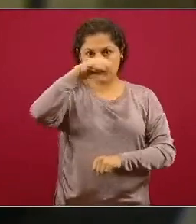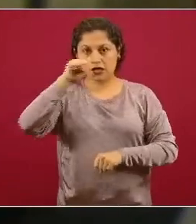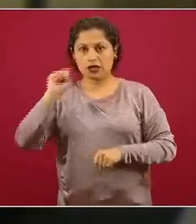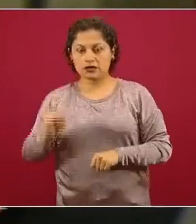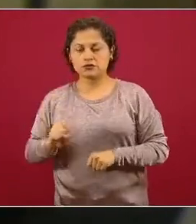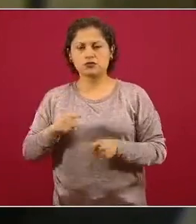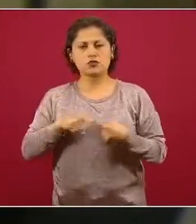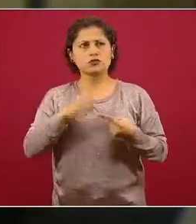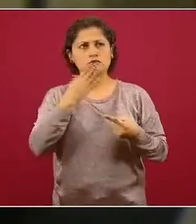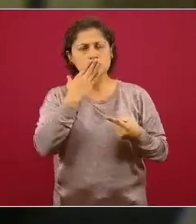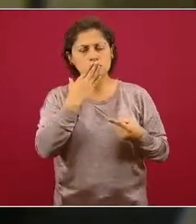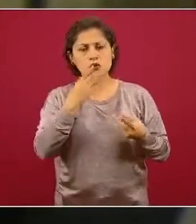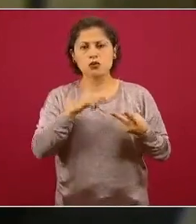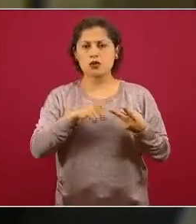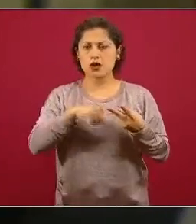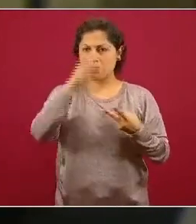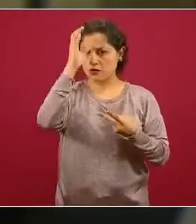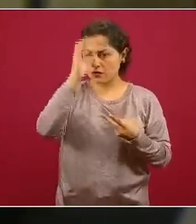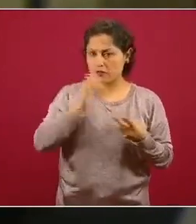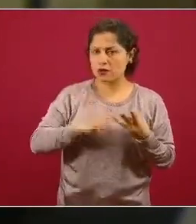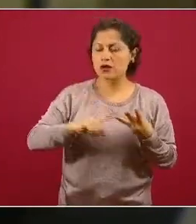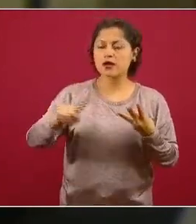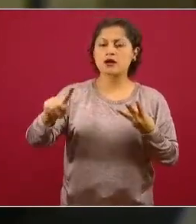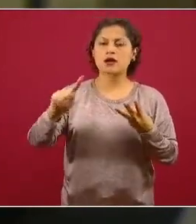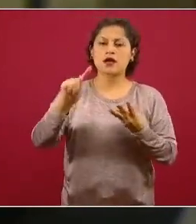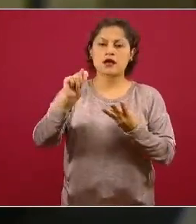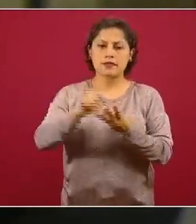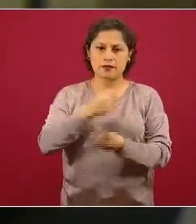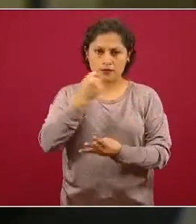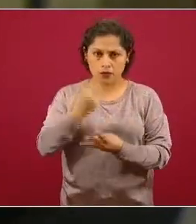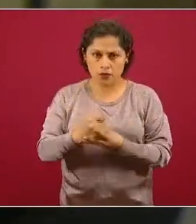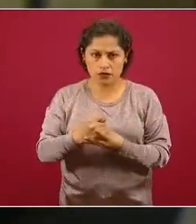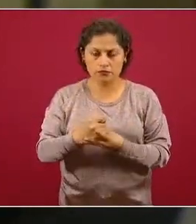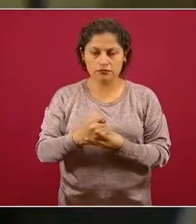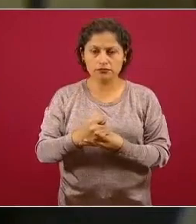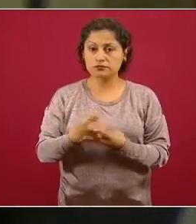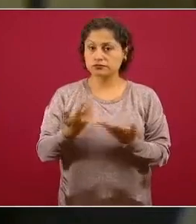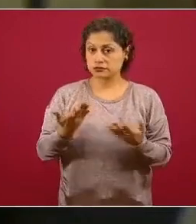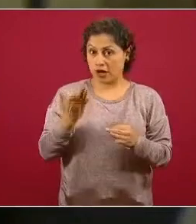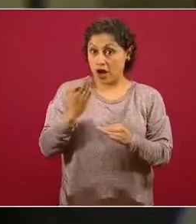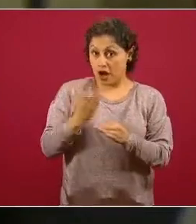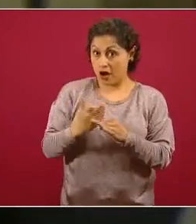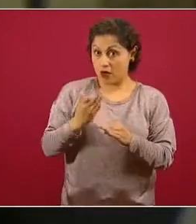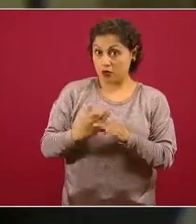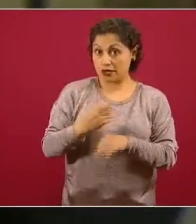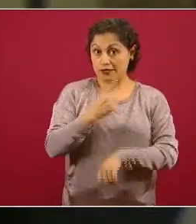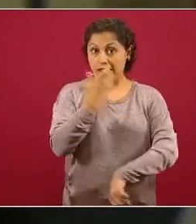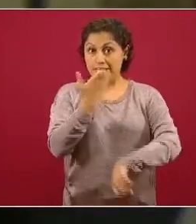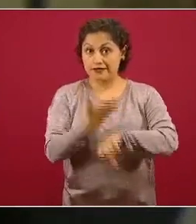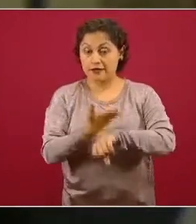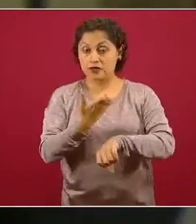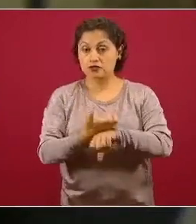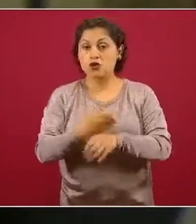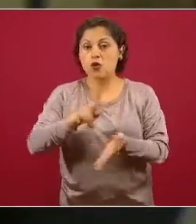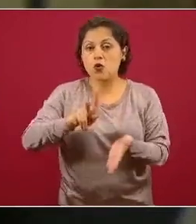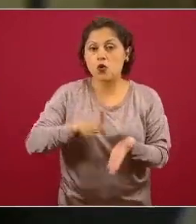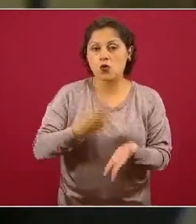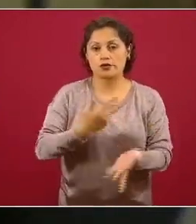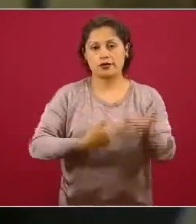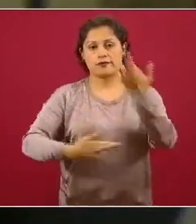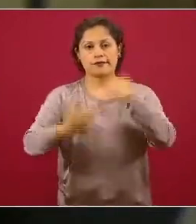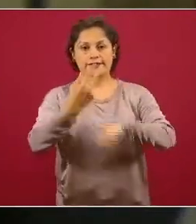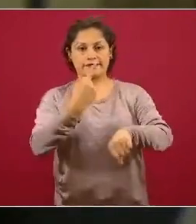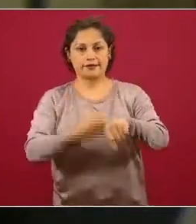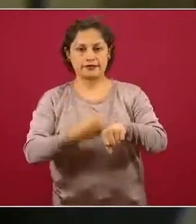Coahuila, Tamaulipas. Y en Estados Unidos en este momento pues hay un rebrote importante, hay